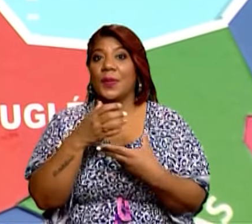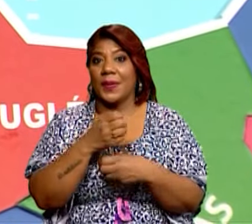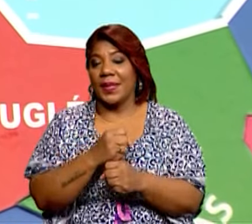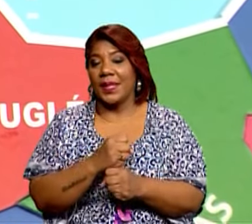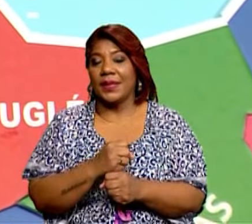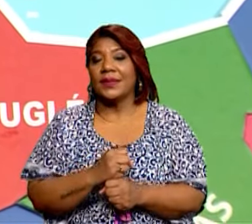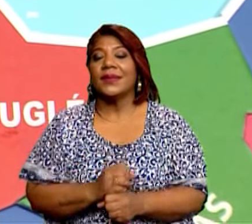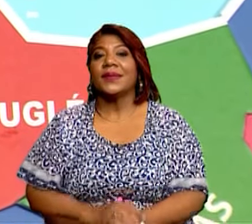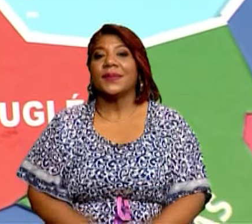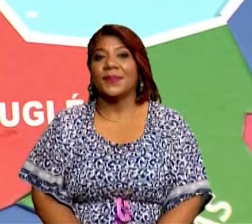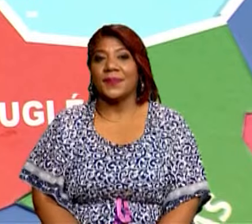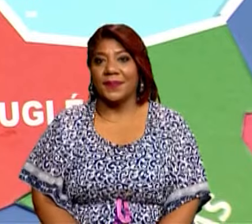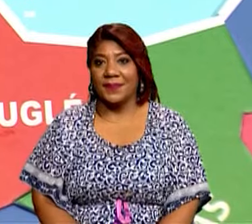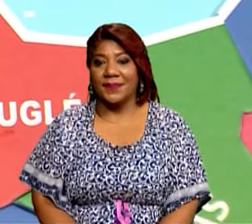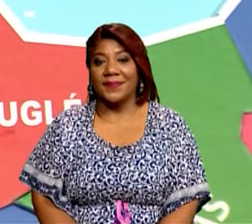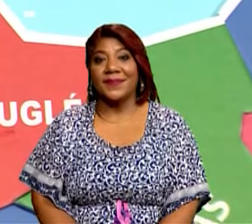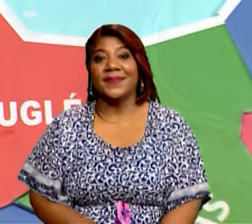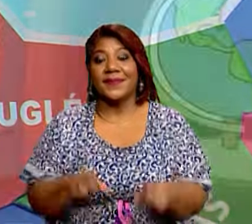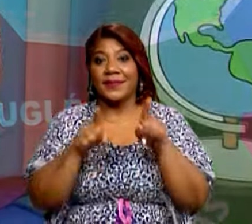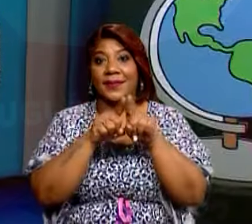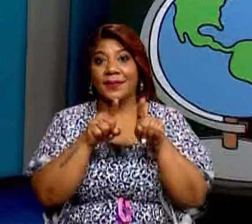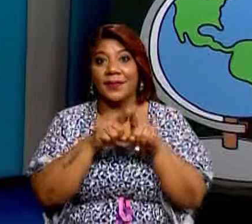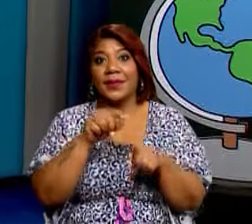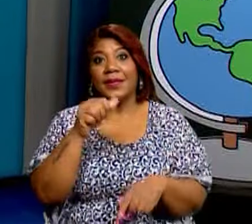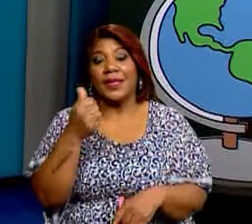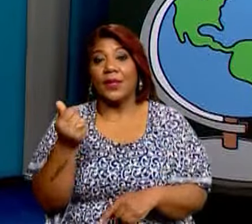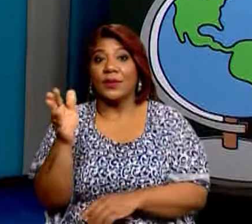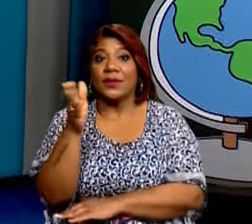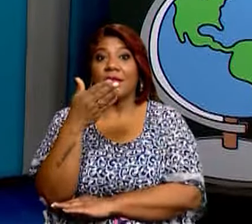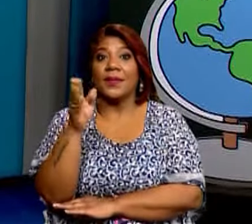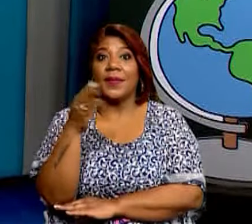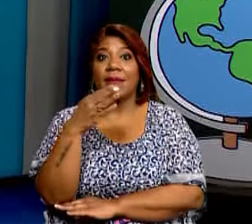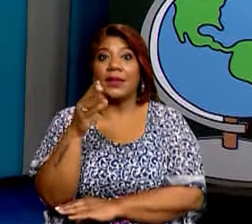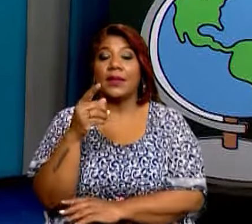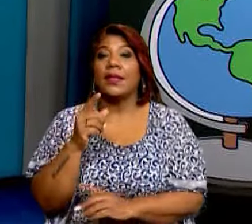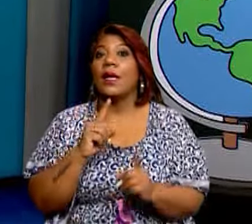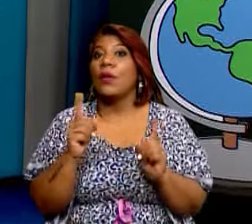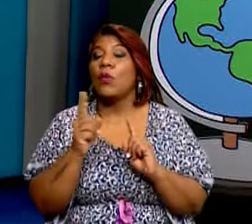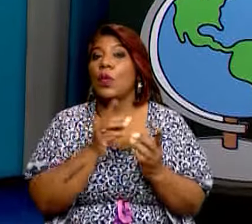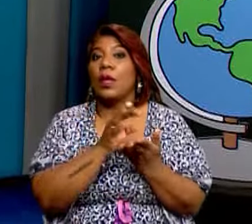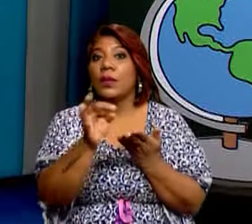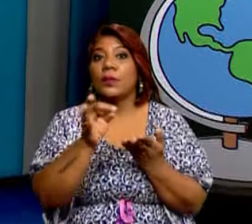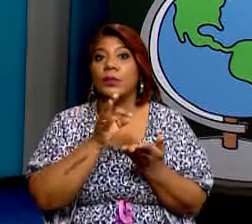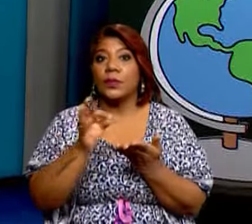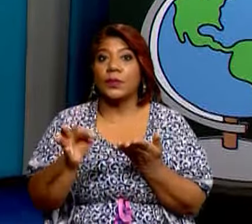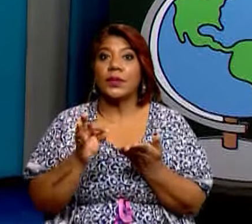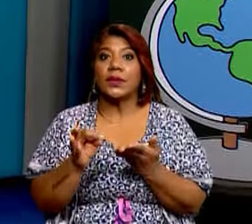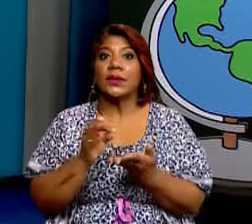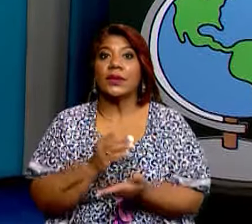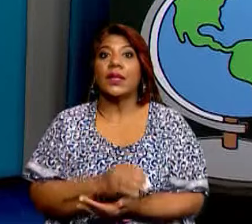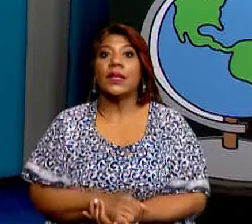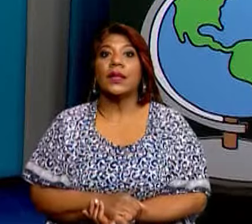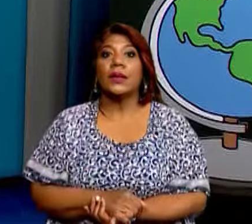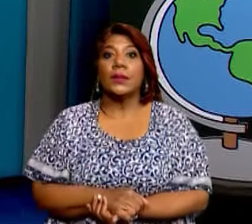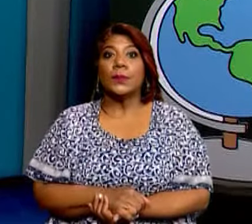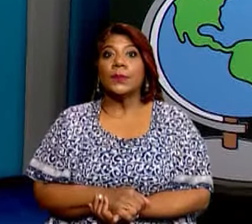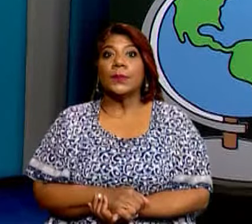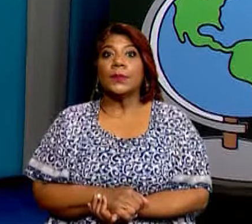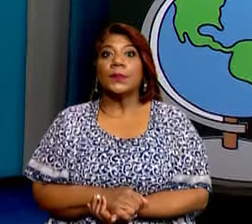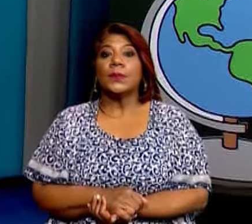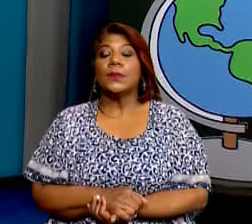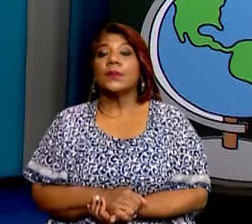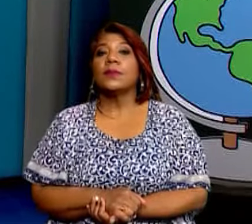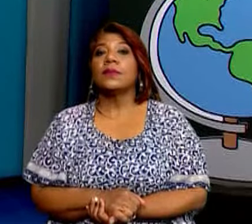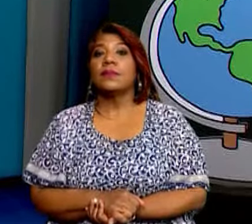Por ejemplo, esta otra bandera que está aquí, ¿sabes de qué provincia es? Muy bien, es